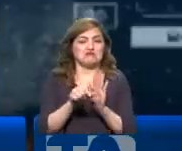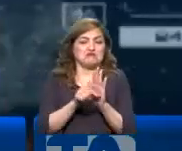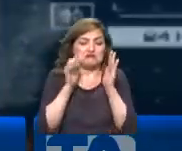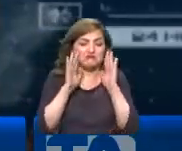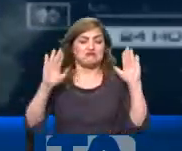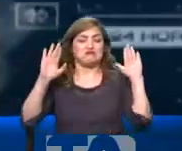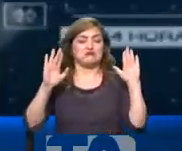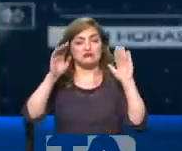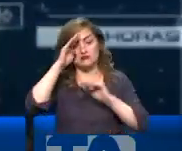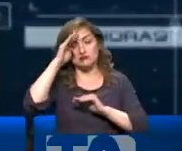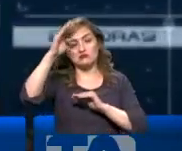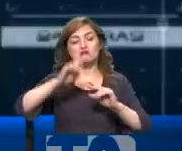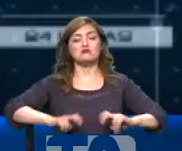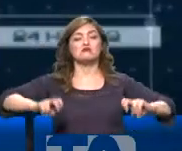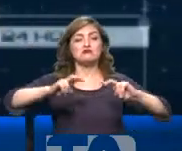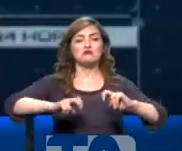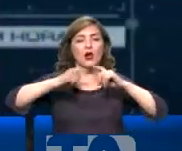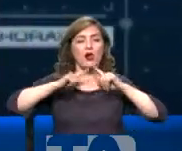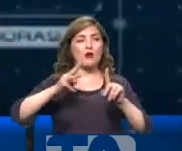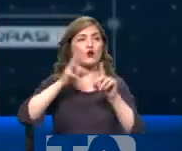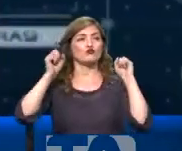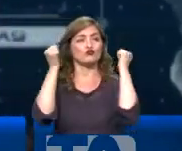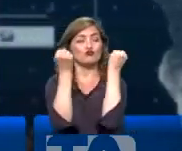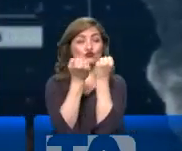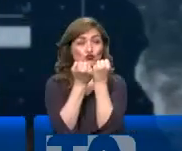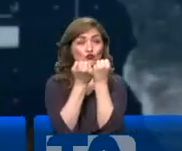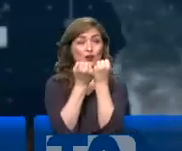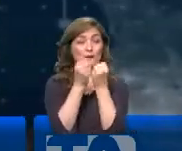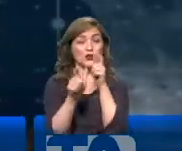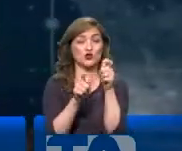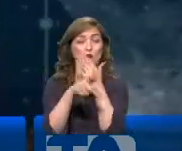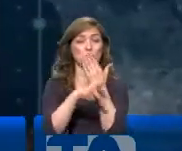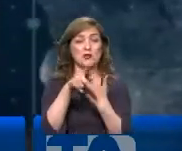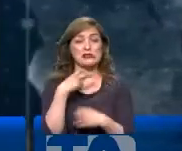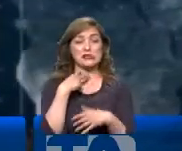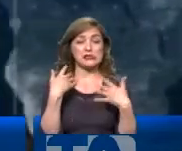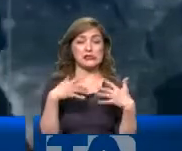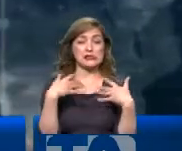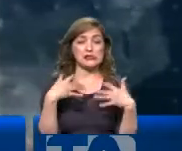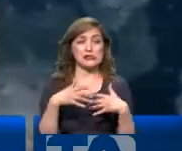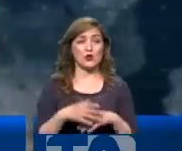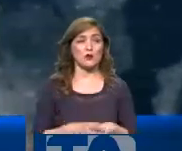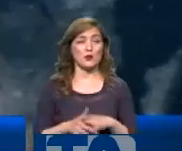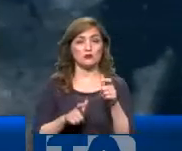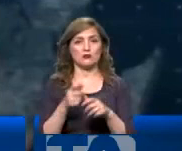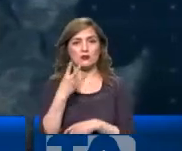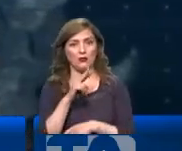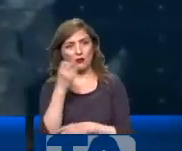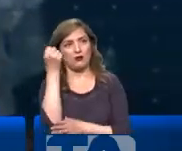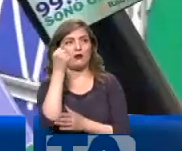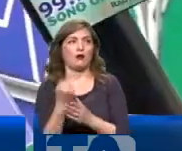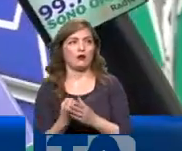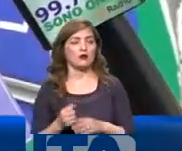La policía investiga el suceso, que se viralizó en redes sociales y puso en zozobra todo Puerto Viejo. En el sitio hubo desmayos por la impresión, como se ve en